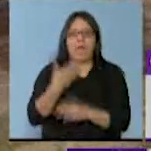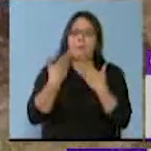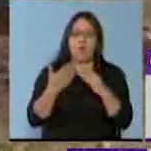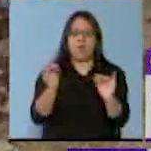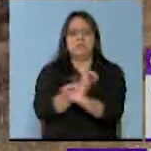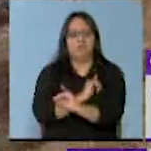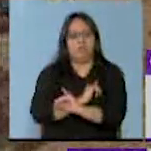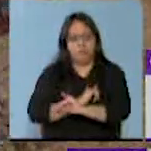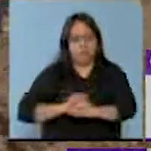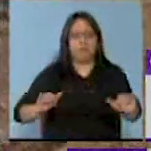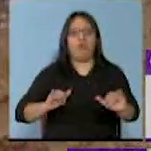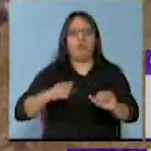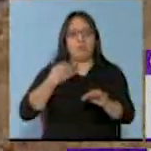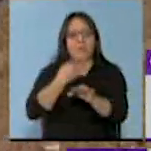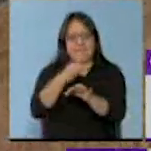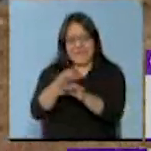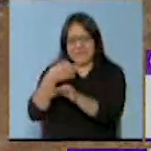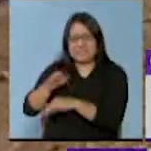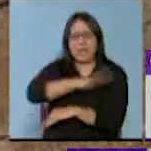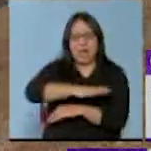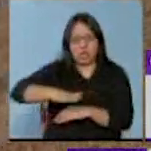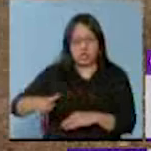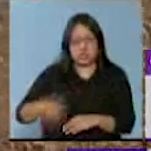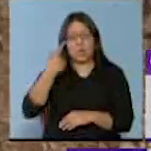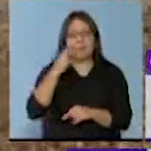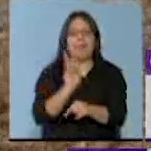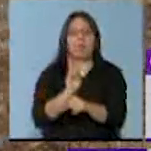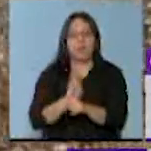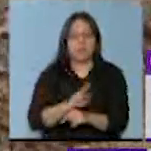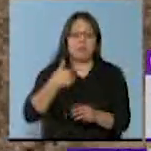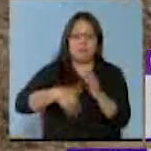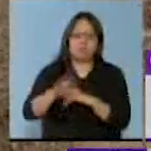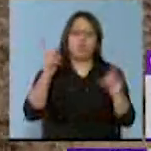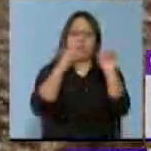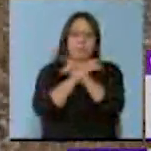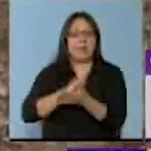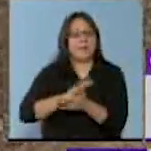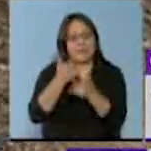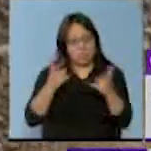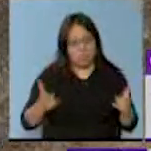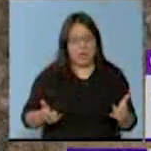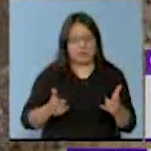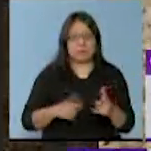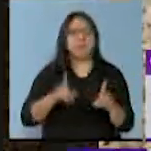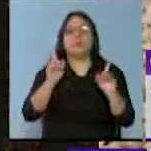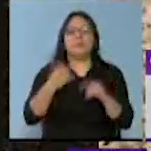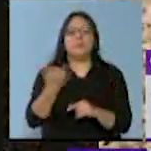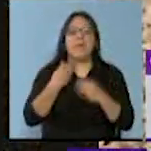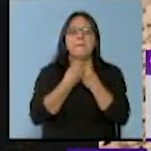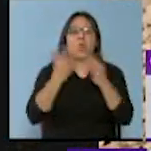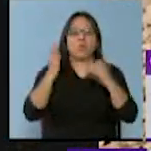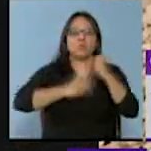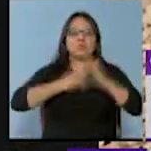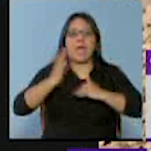todo lo que se tiene previsto para que no haya ningún tipo de problema. Se está trabajando intensamente, hay varios frentes de obra que